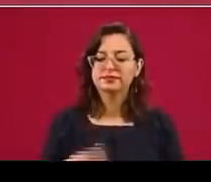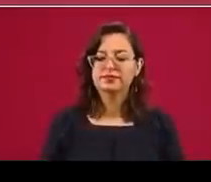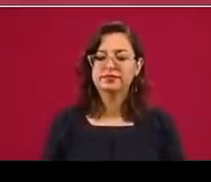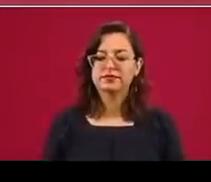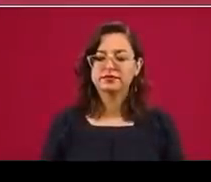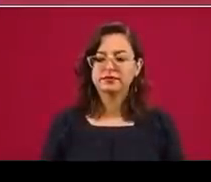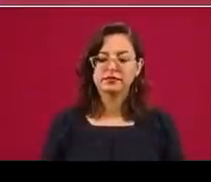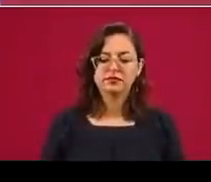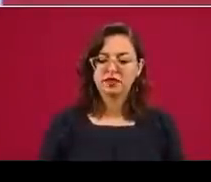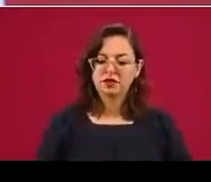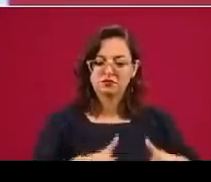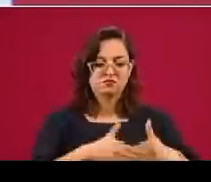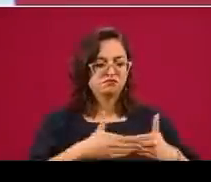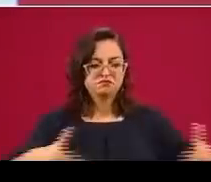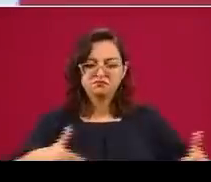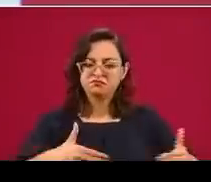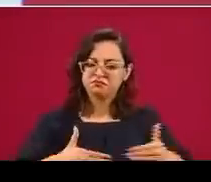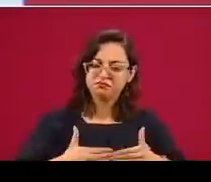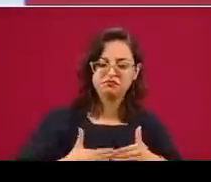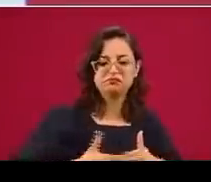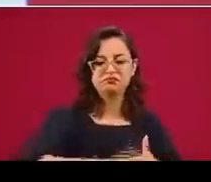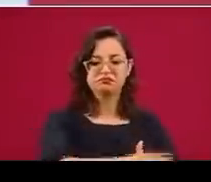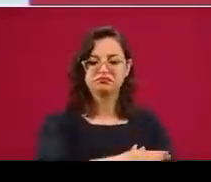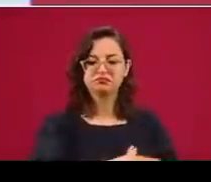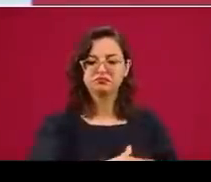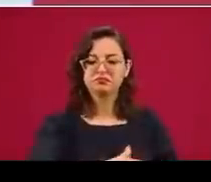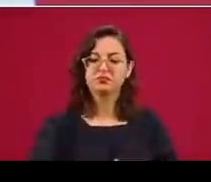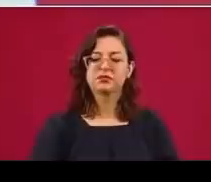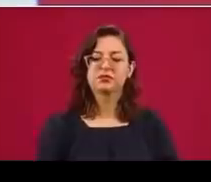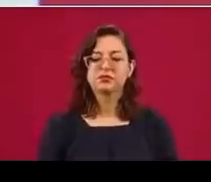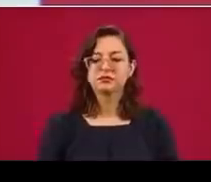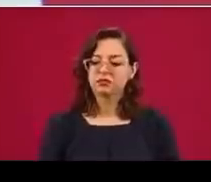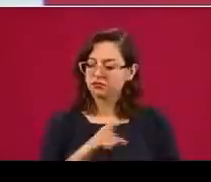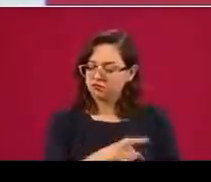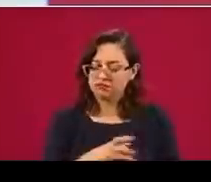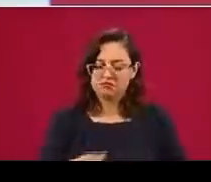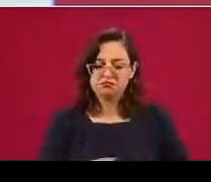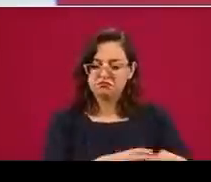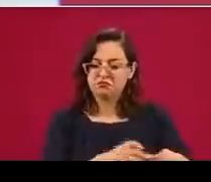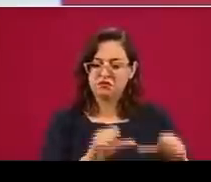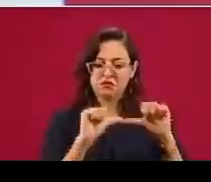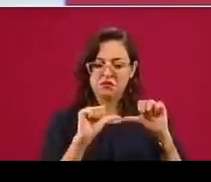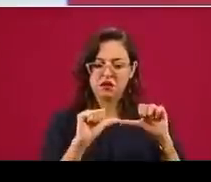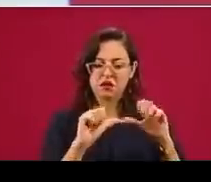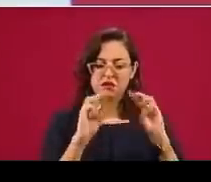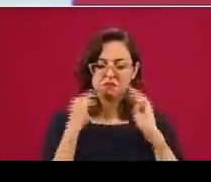pintarse la raya. Una cosa es la delincuencia, otra cosa es la autoridad.